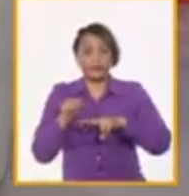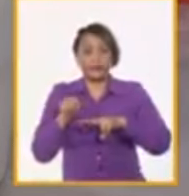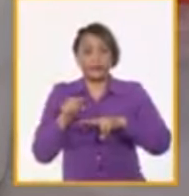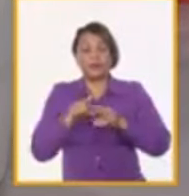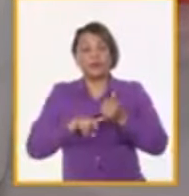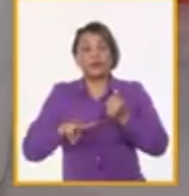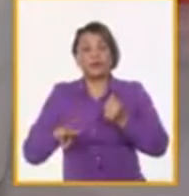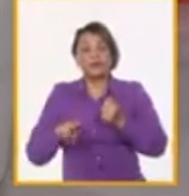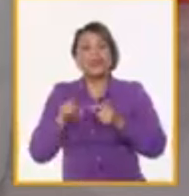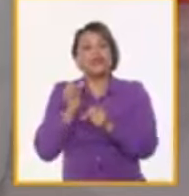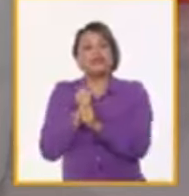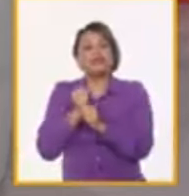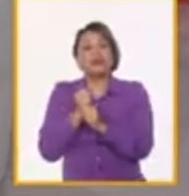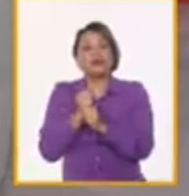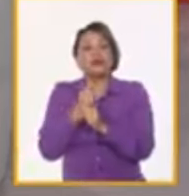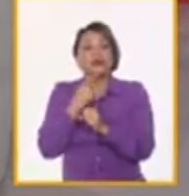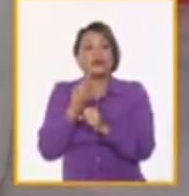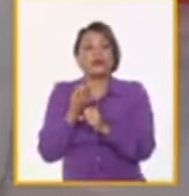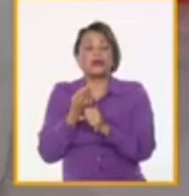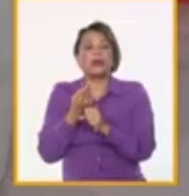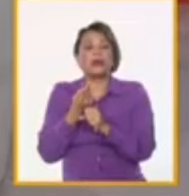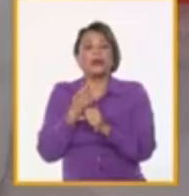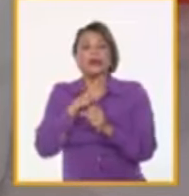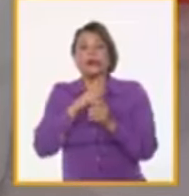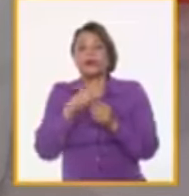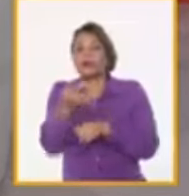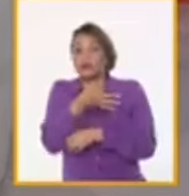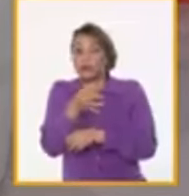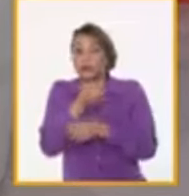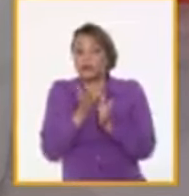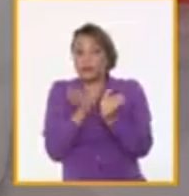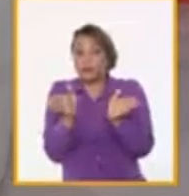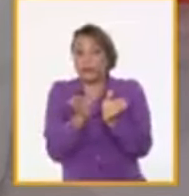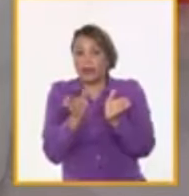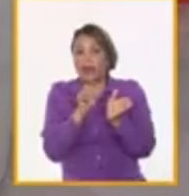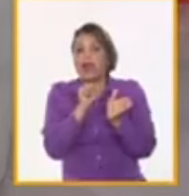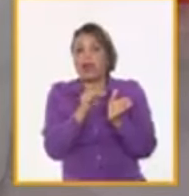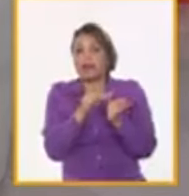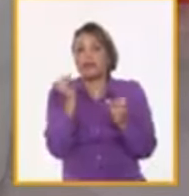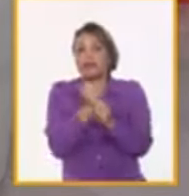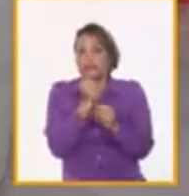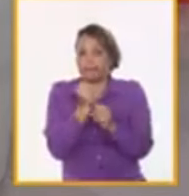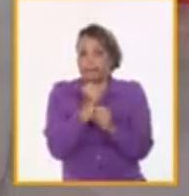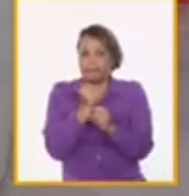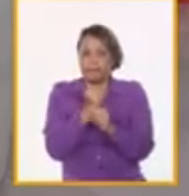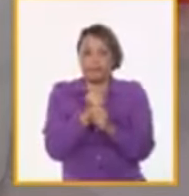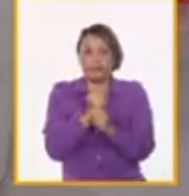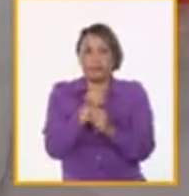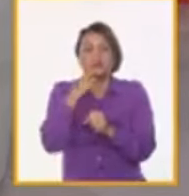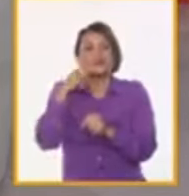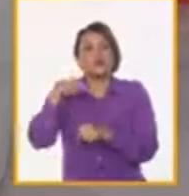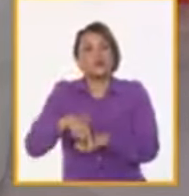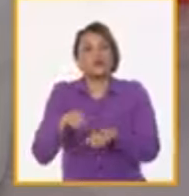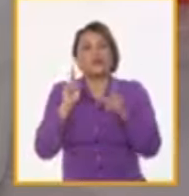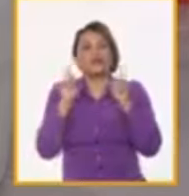este trabajo que hicimos en San Miguel, hemos decidido, y hoy precisamente tuvimos un